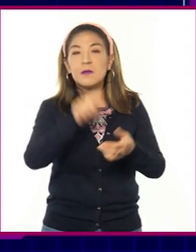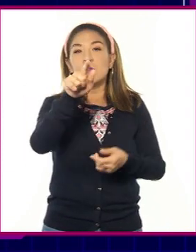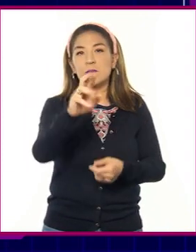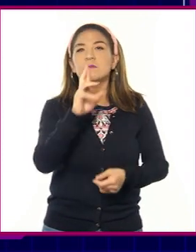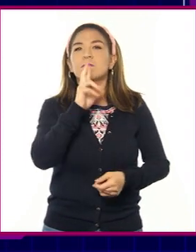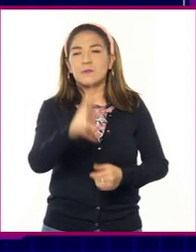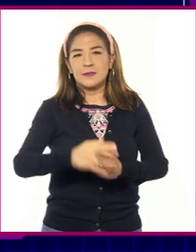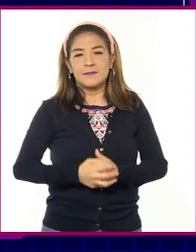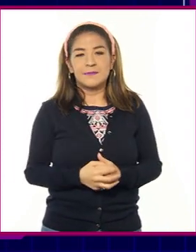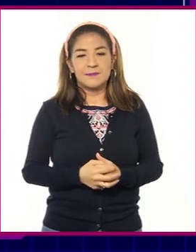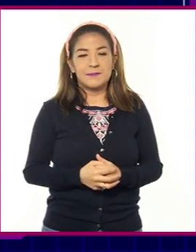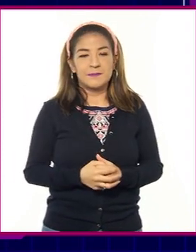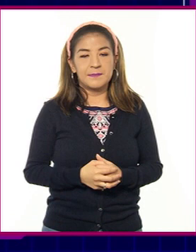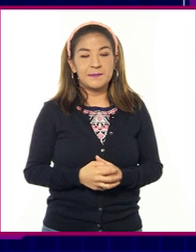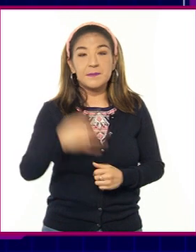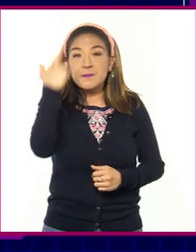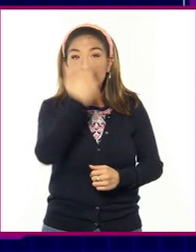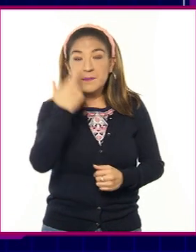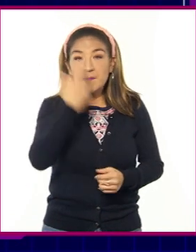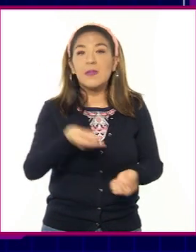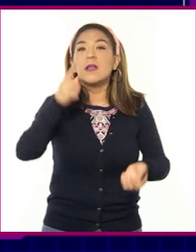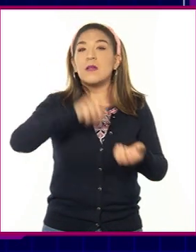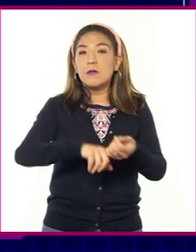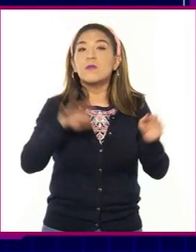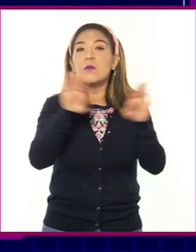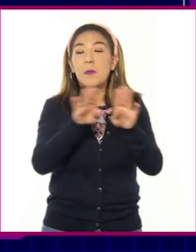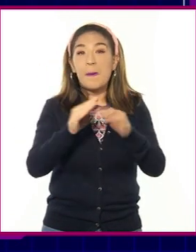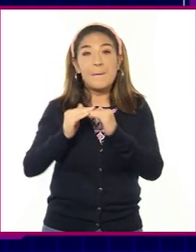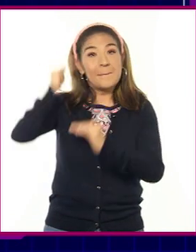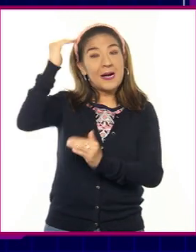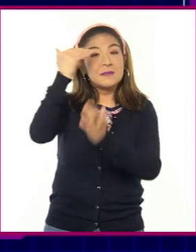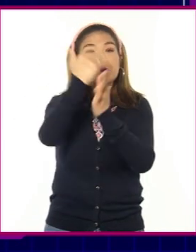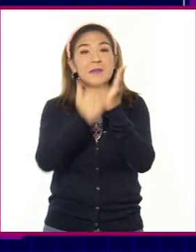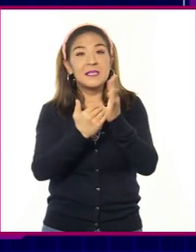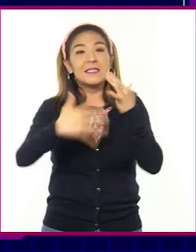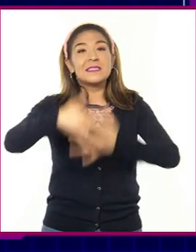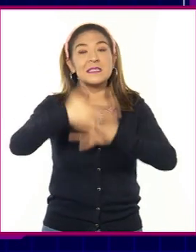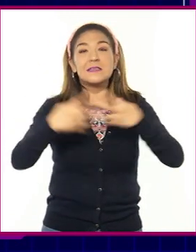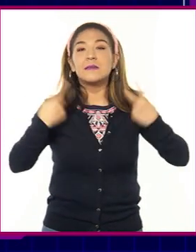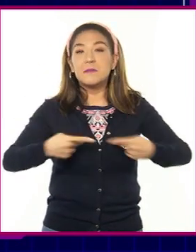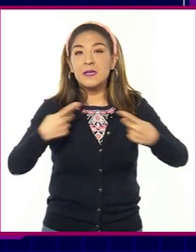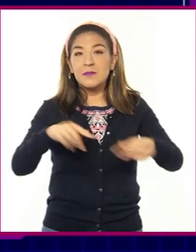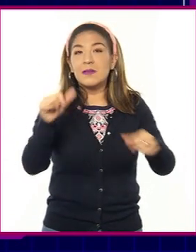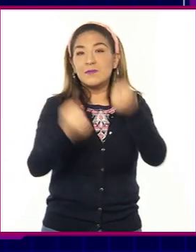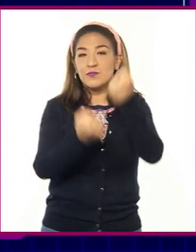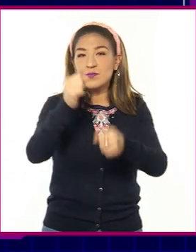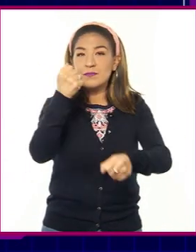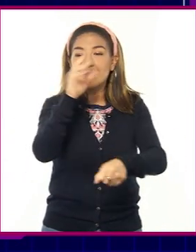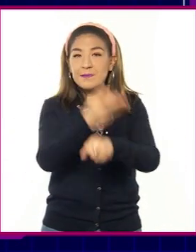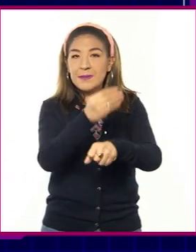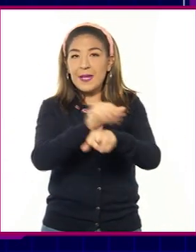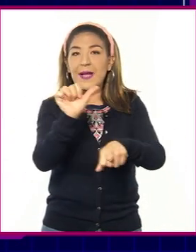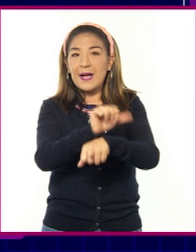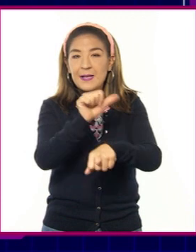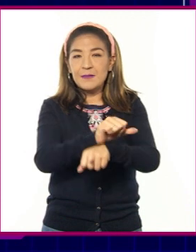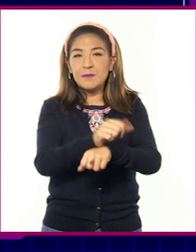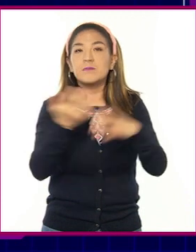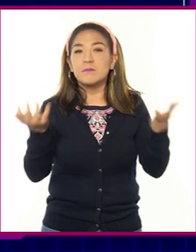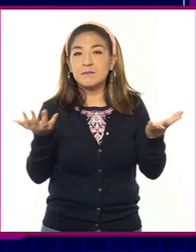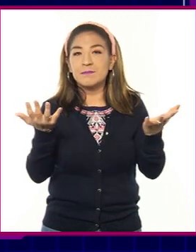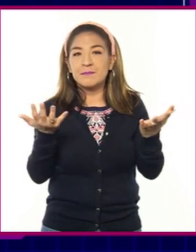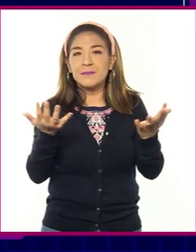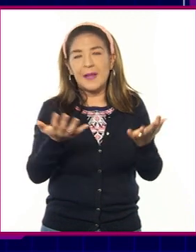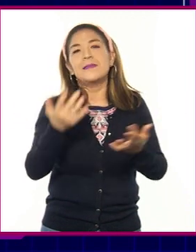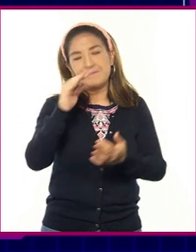contestarlas. ¿La revisión la harán más o menos de 15 mecánicos? Muy bien. La revisión la